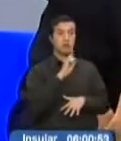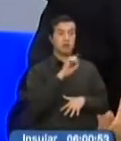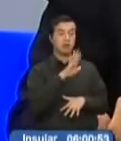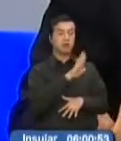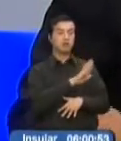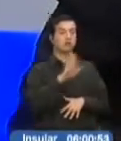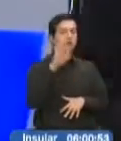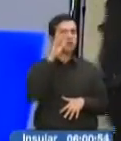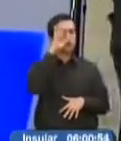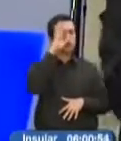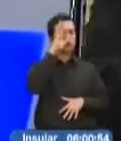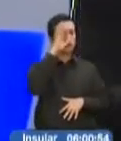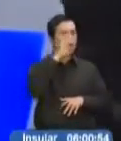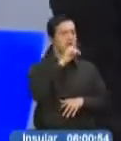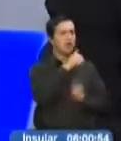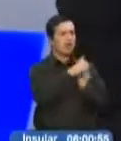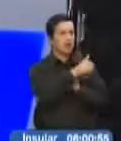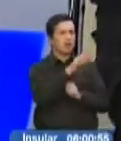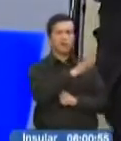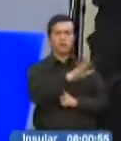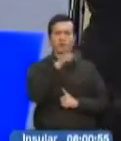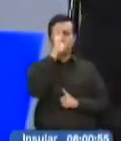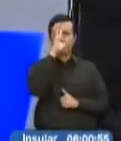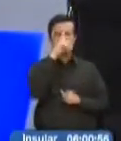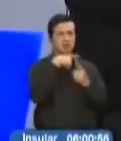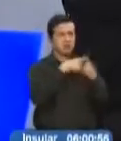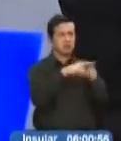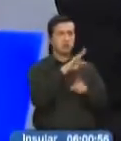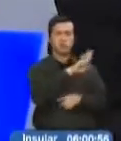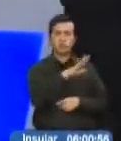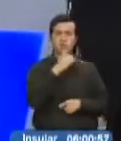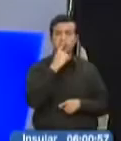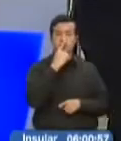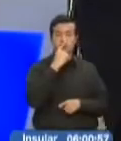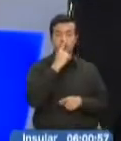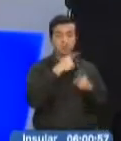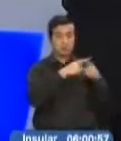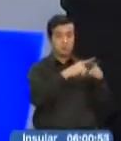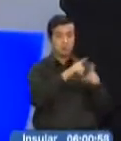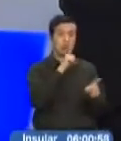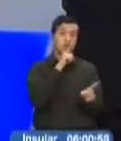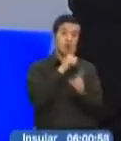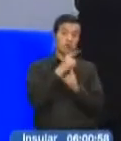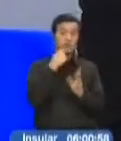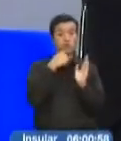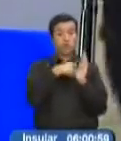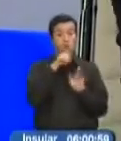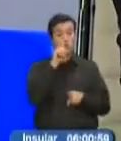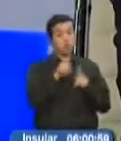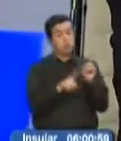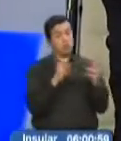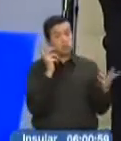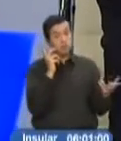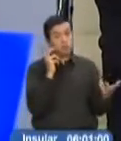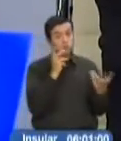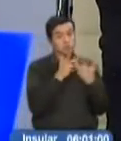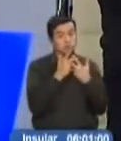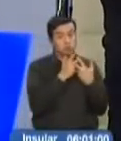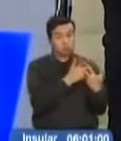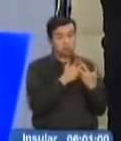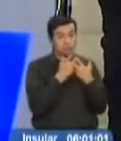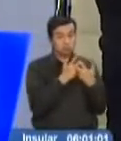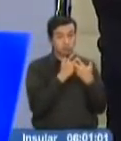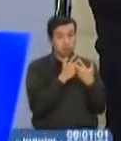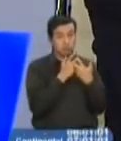ideologías. Y en esas varias ideologías hay varios intereses. Evidentemente hay unos que están más cercanos